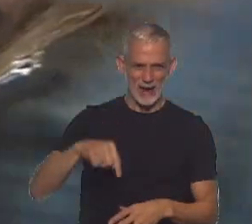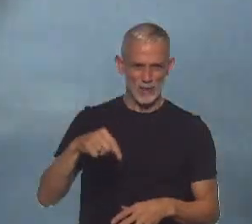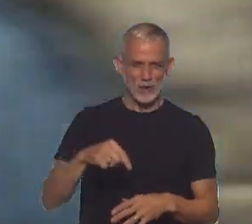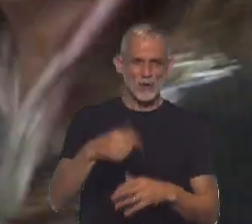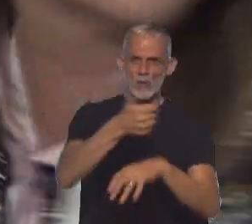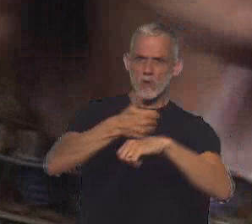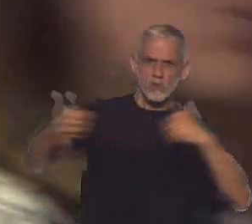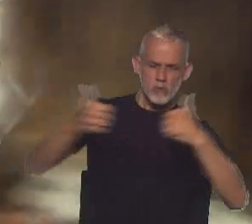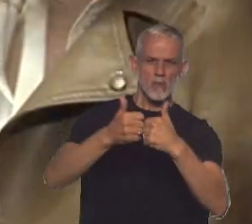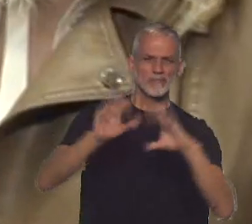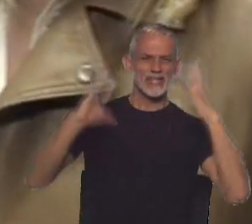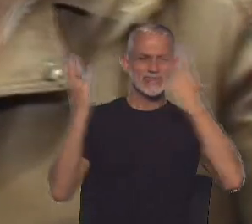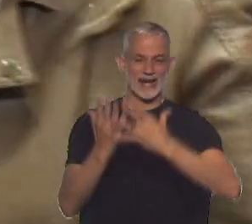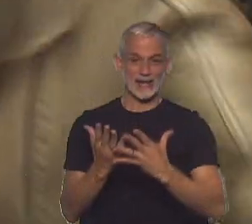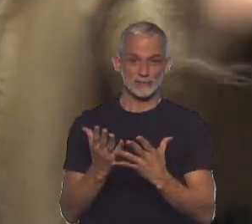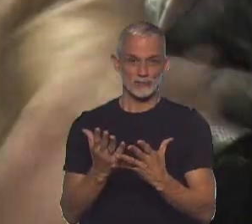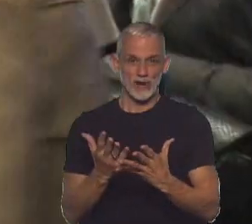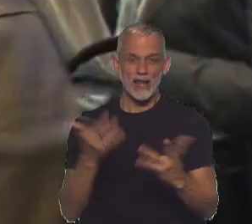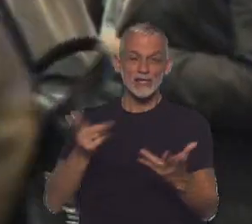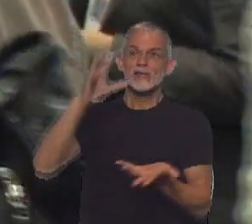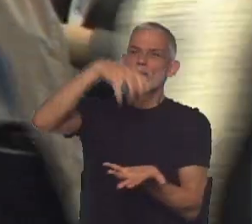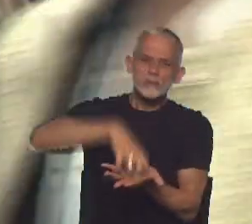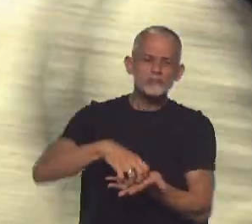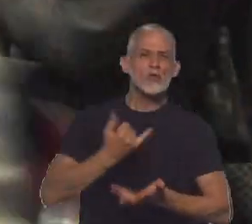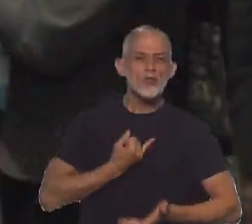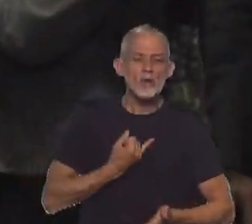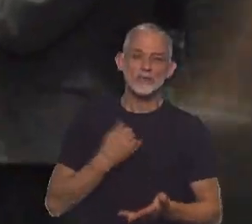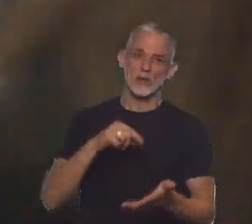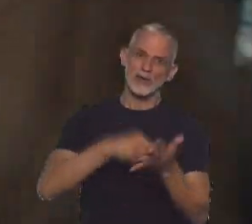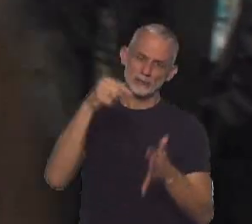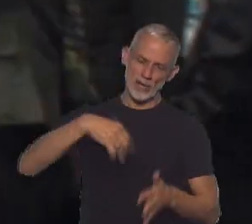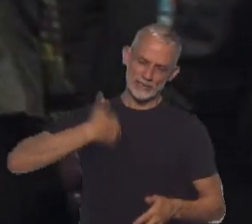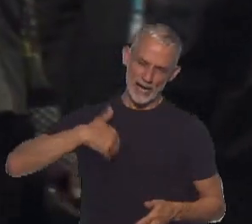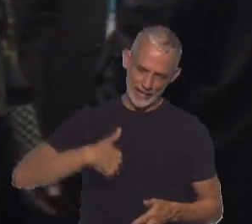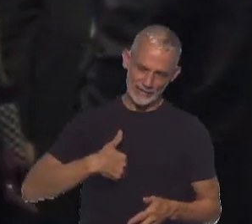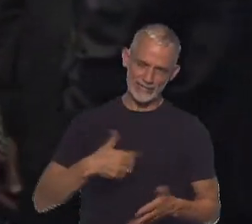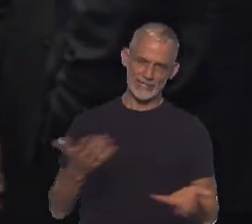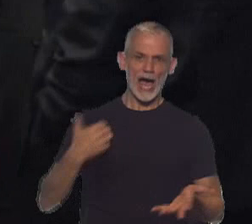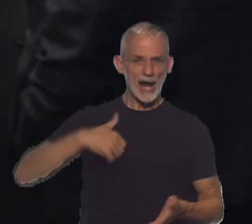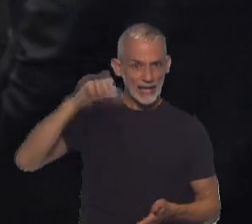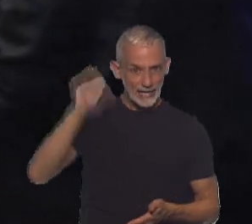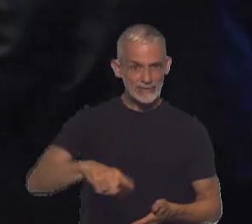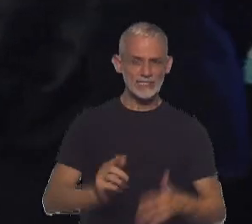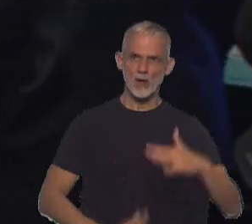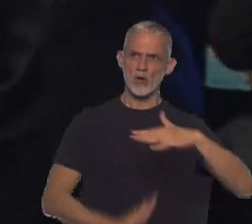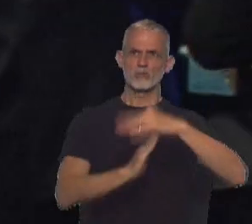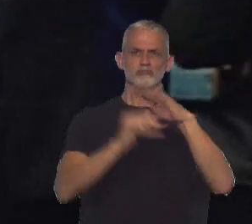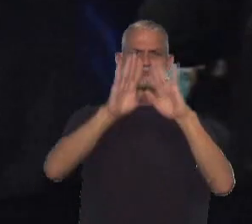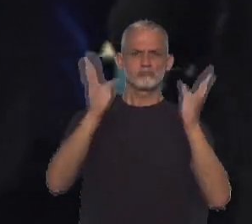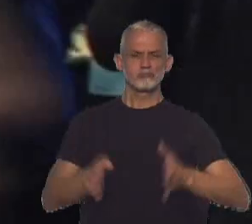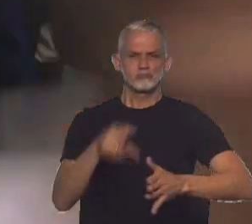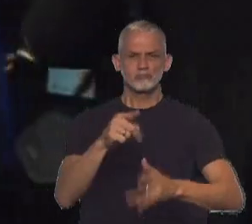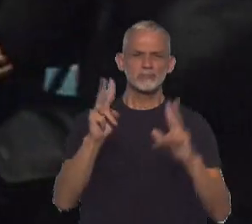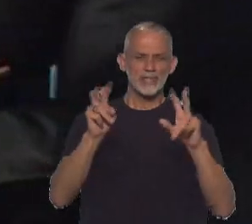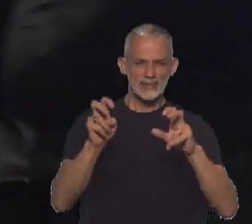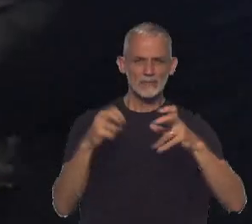panel internacional y recordemos, la sede, Buenos Aires, Argentina, la República Argentina siendo vanguardia de este